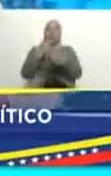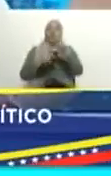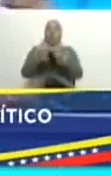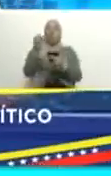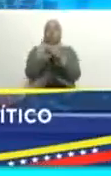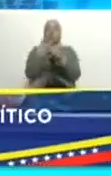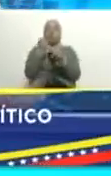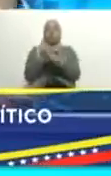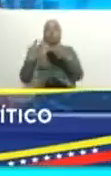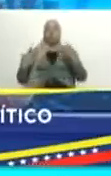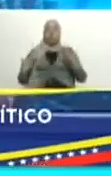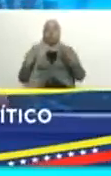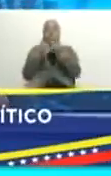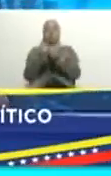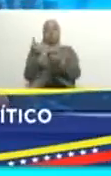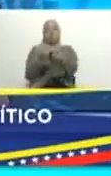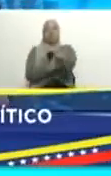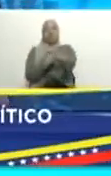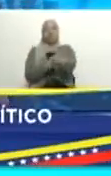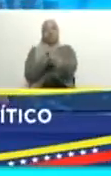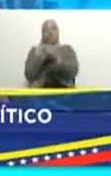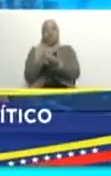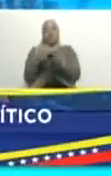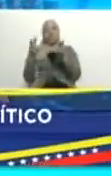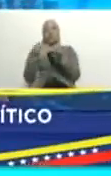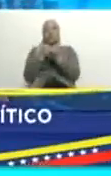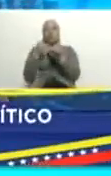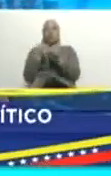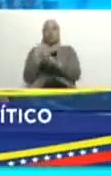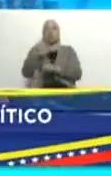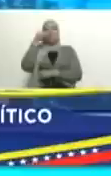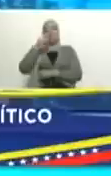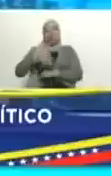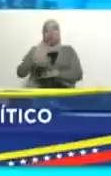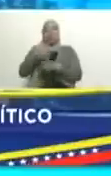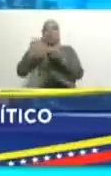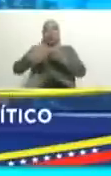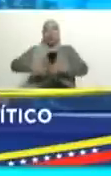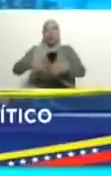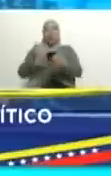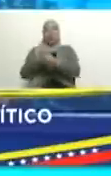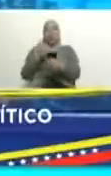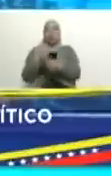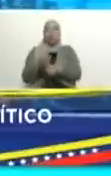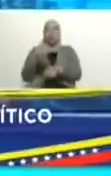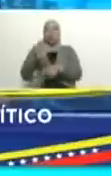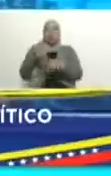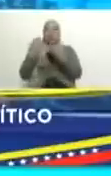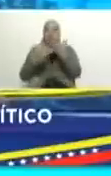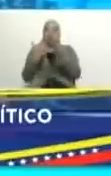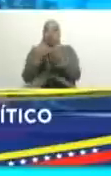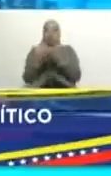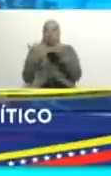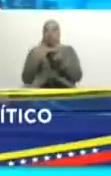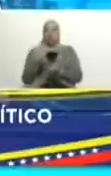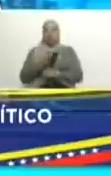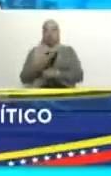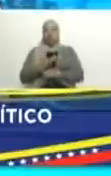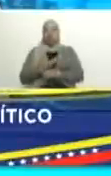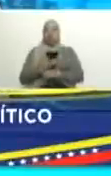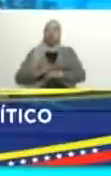construcción acompasada y armoniosa de un nuevo modelo post-petrolero, no dependiente. Al calor